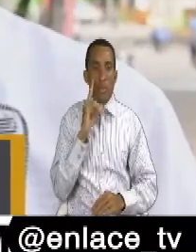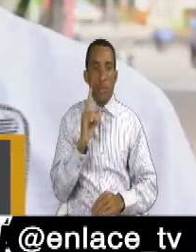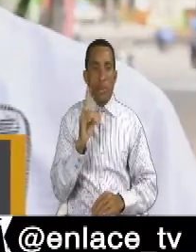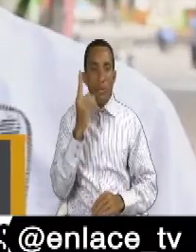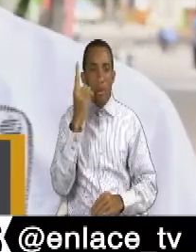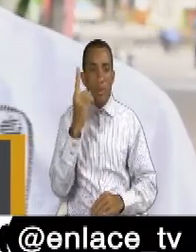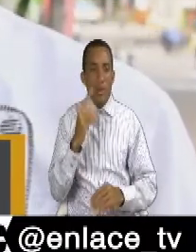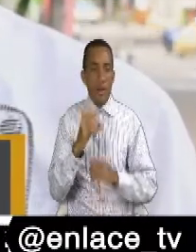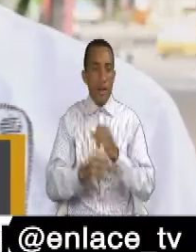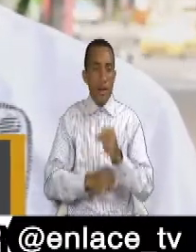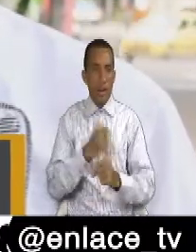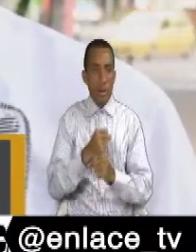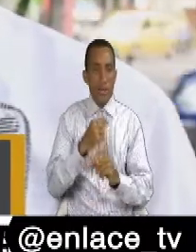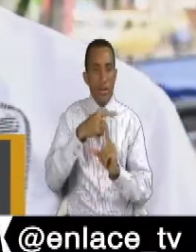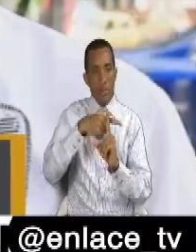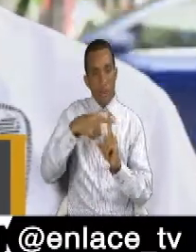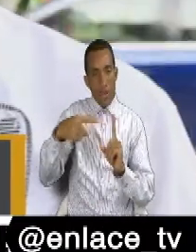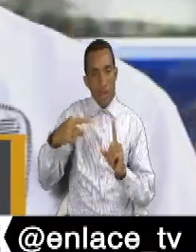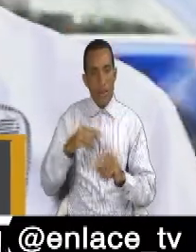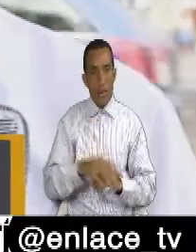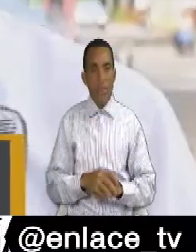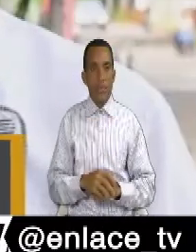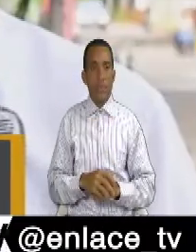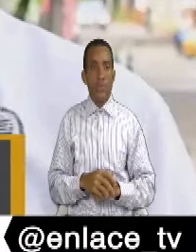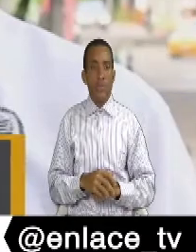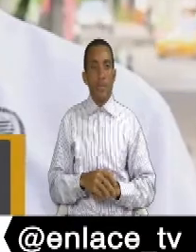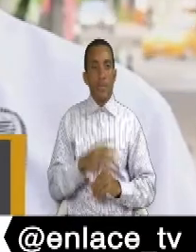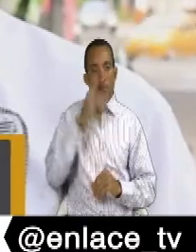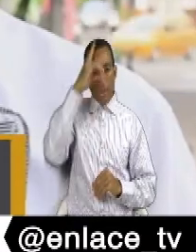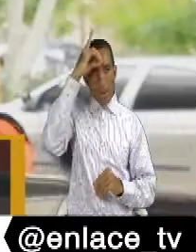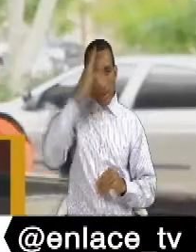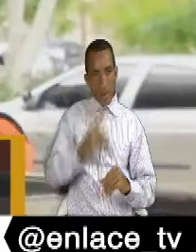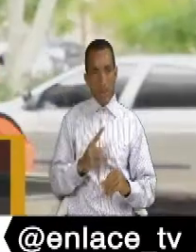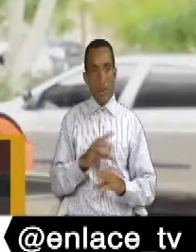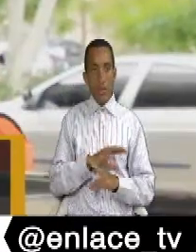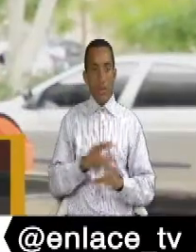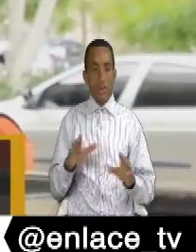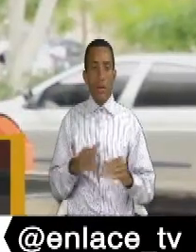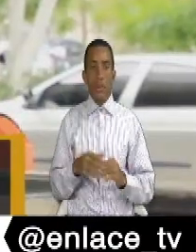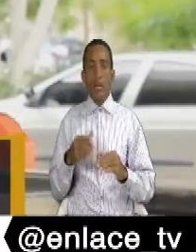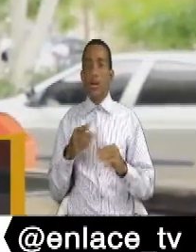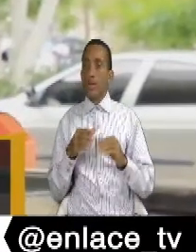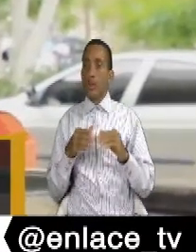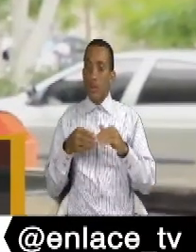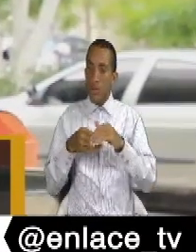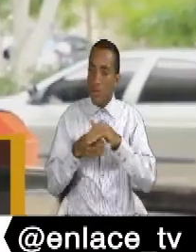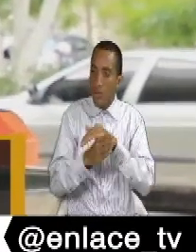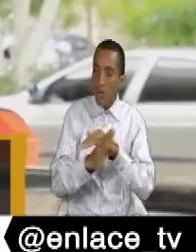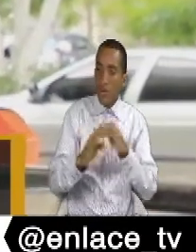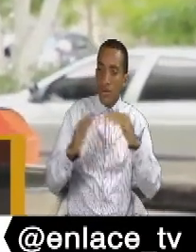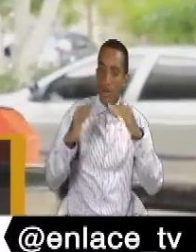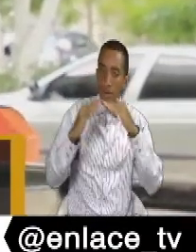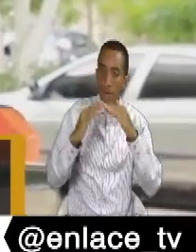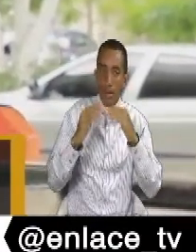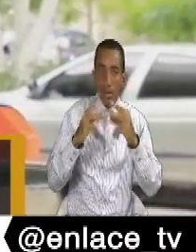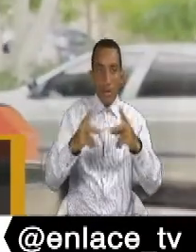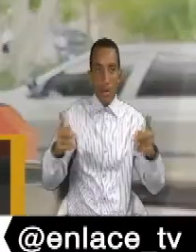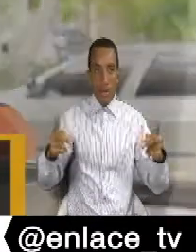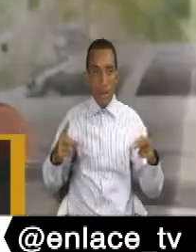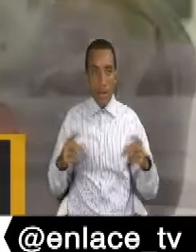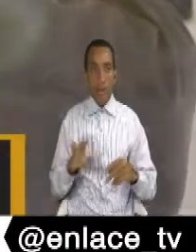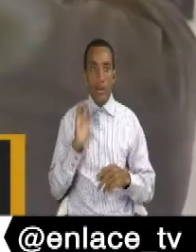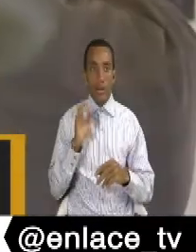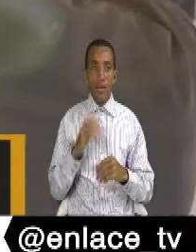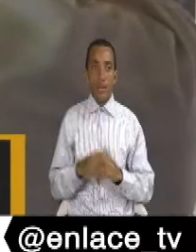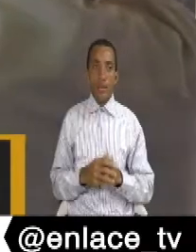el primer año, año y medio, decidí meterme en un local. Cansado de la situación de informalidad y de la persecución que sentía